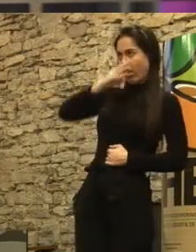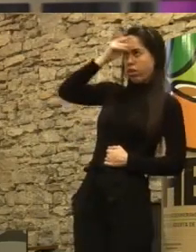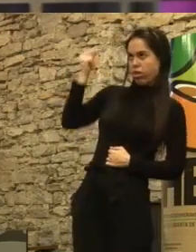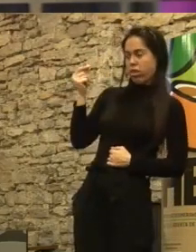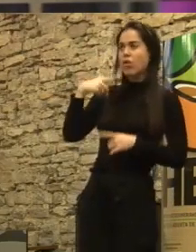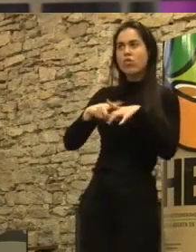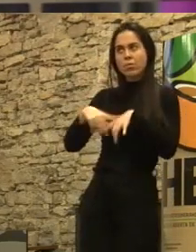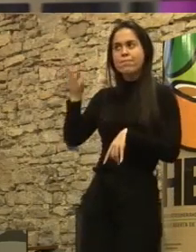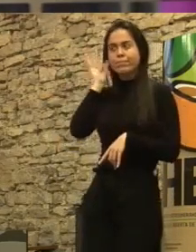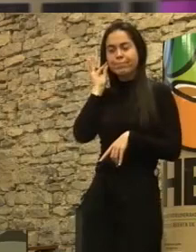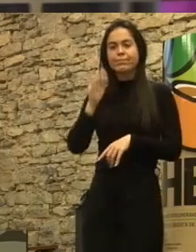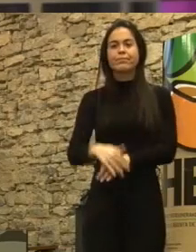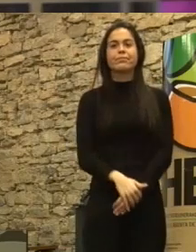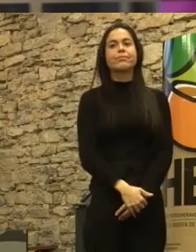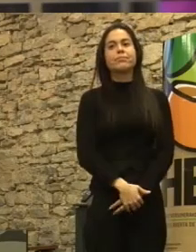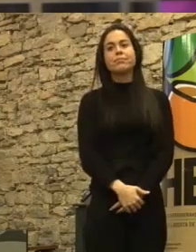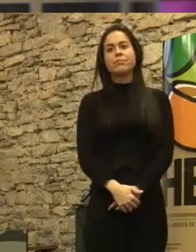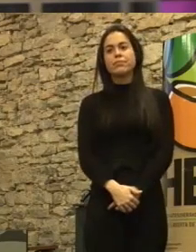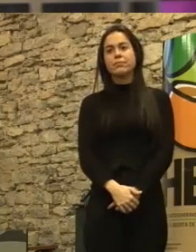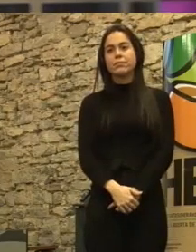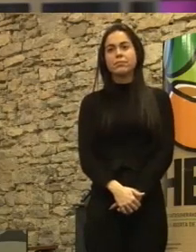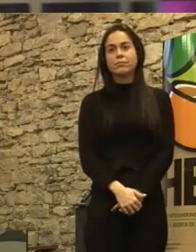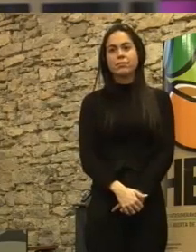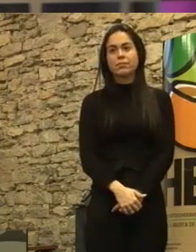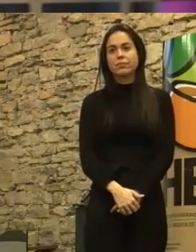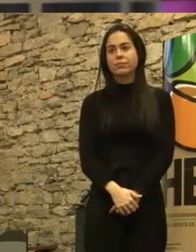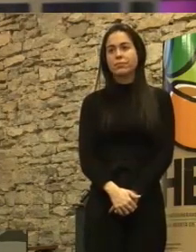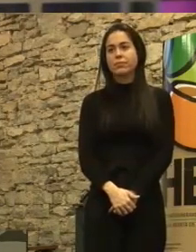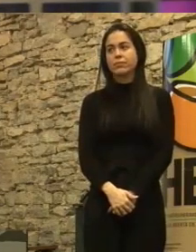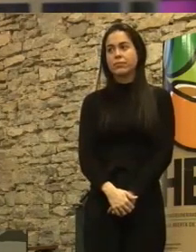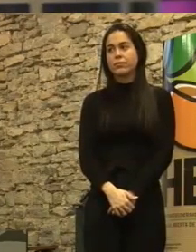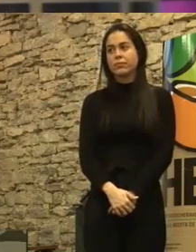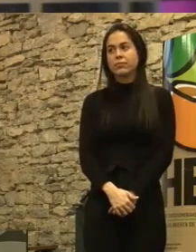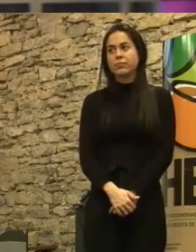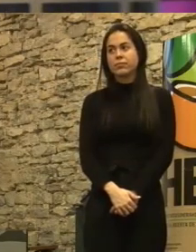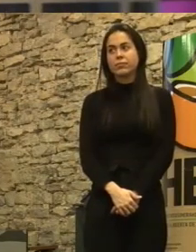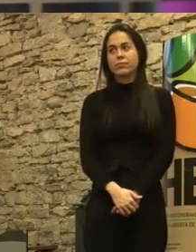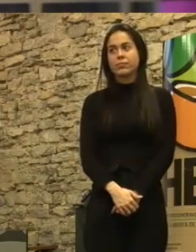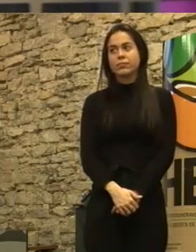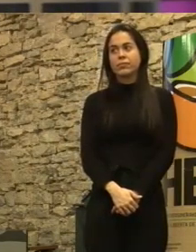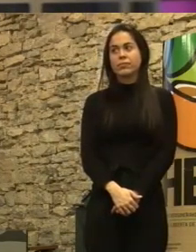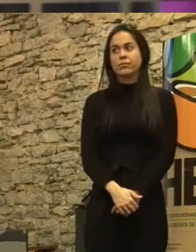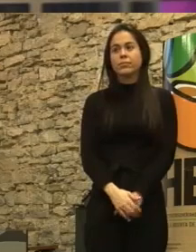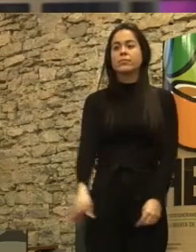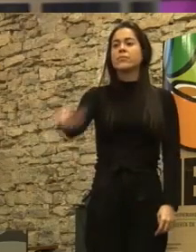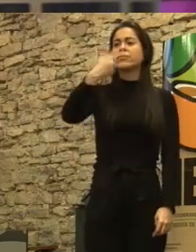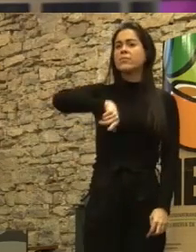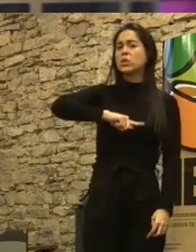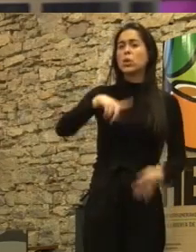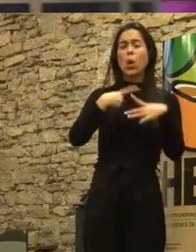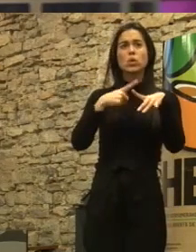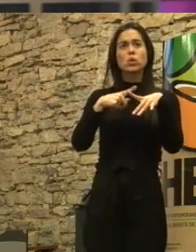Cuando tratamos de hacer todas estas cosas, claro, al final los propósitos los tenemos que conseguir con